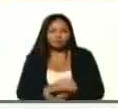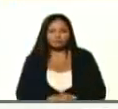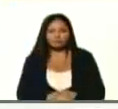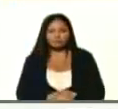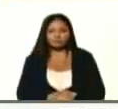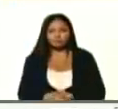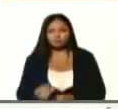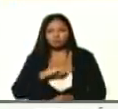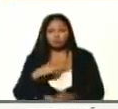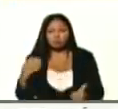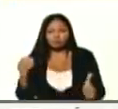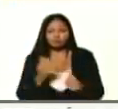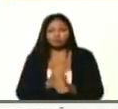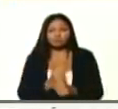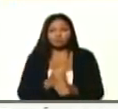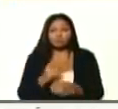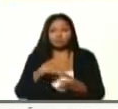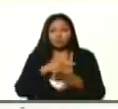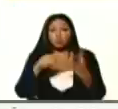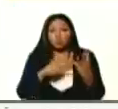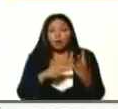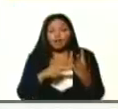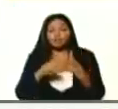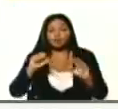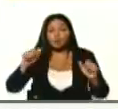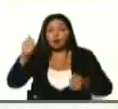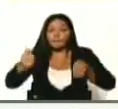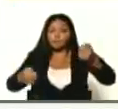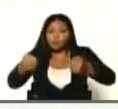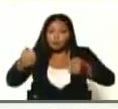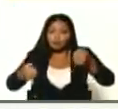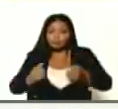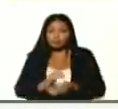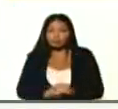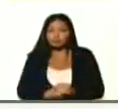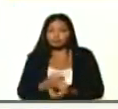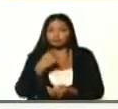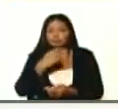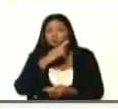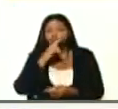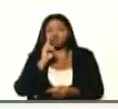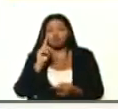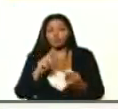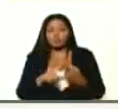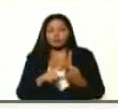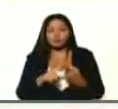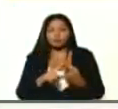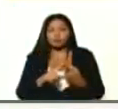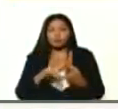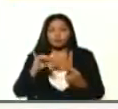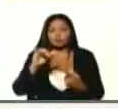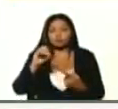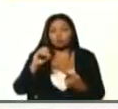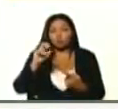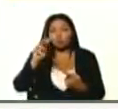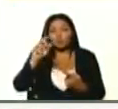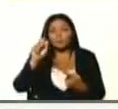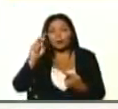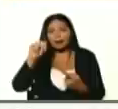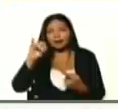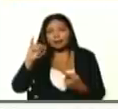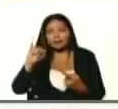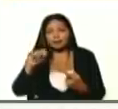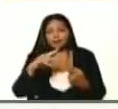pudieron incautar 4 camionetas. Los detenidos responden a los nombres de Giovanni Manuel Millán, apodado